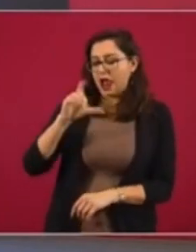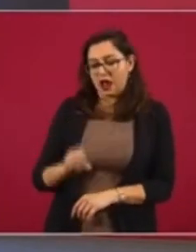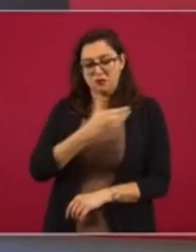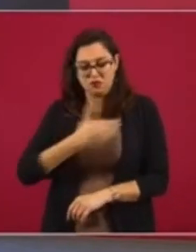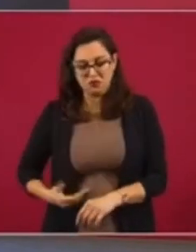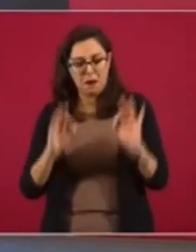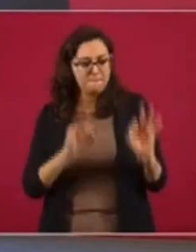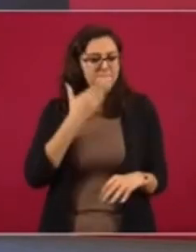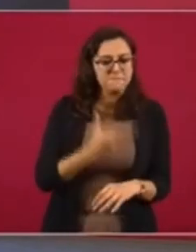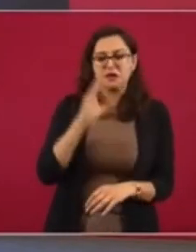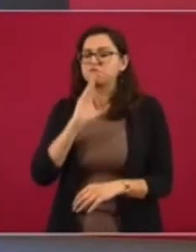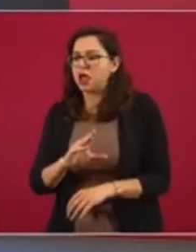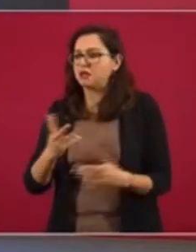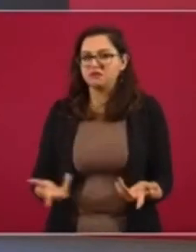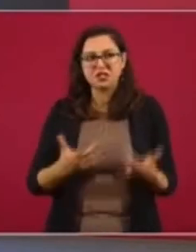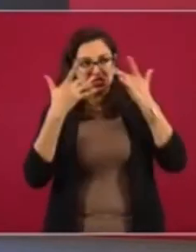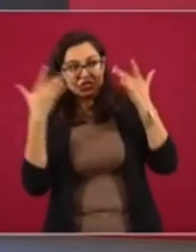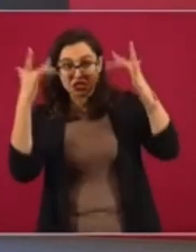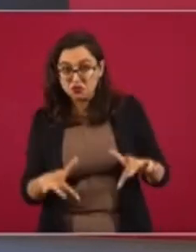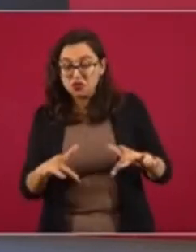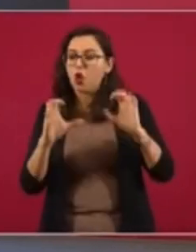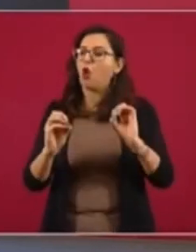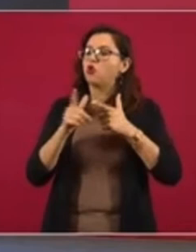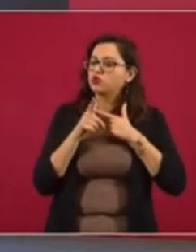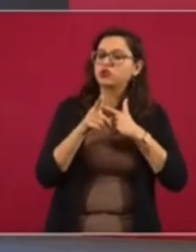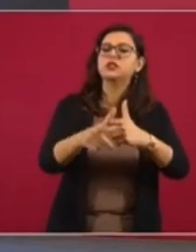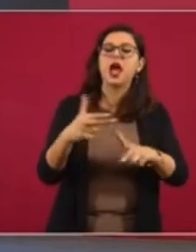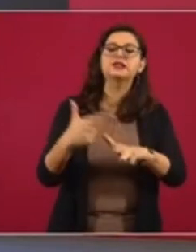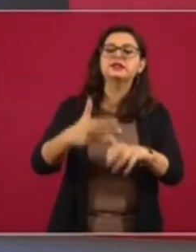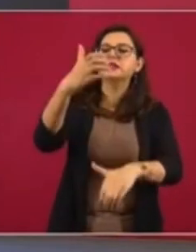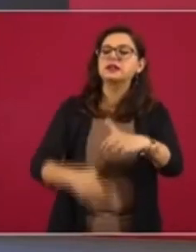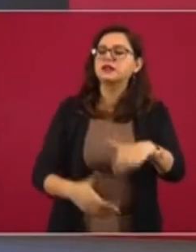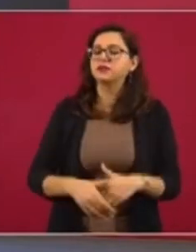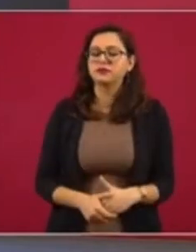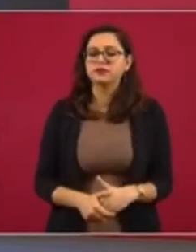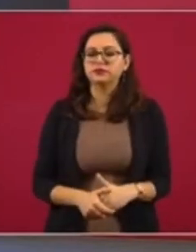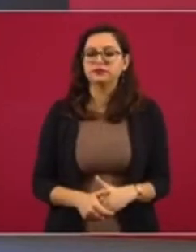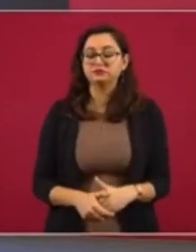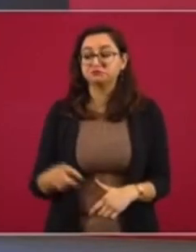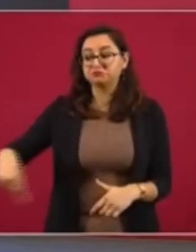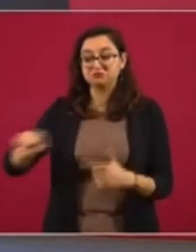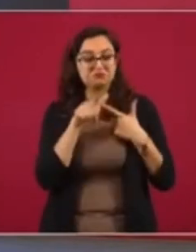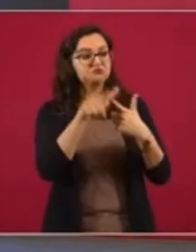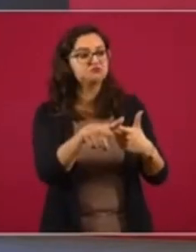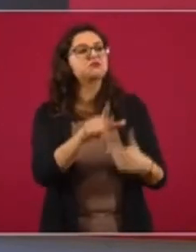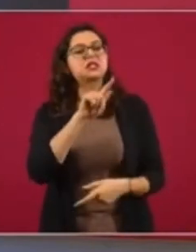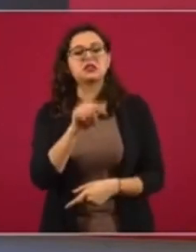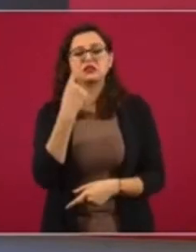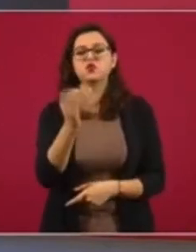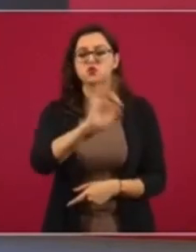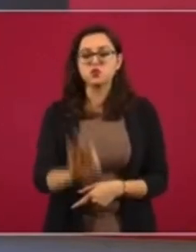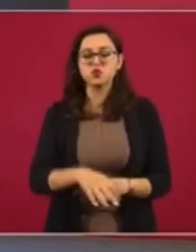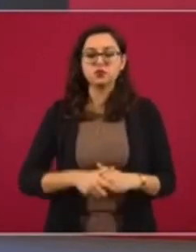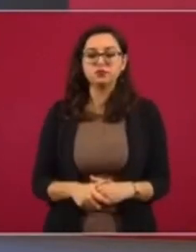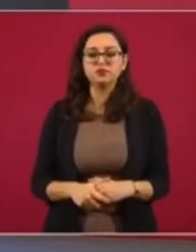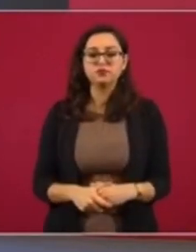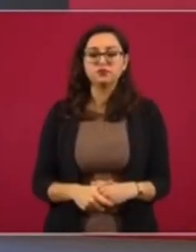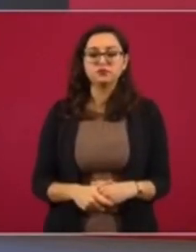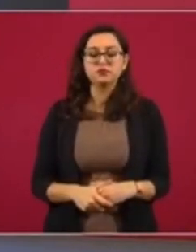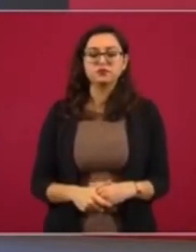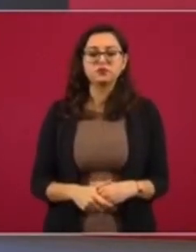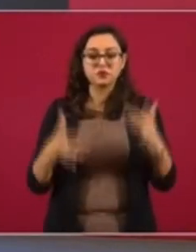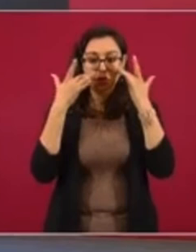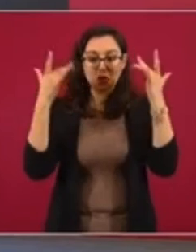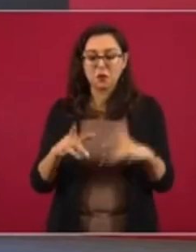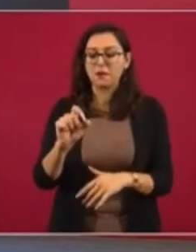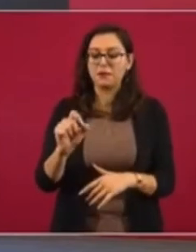presidente, ¿usted votaría porque renuncie o porque termine su sexenio? Que continúe, 71.1.